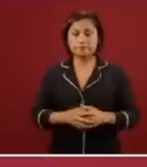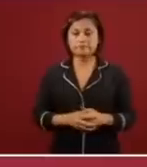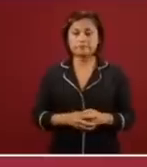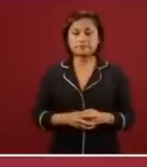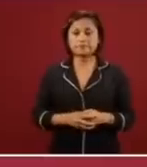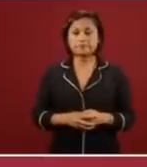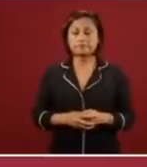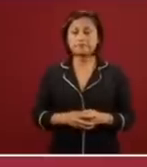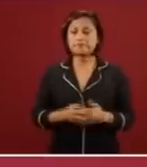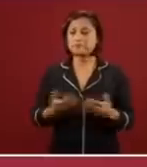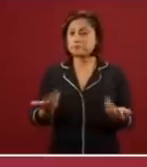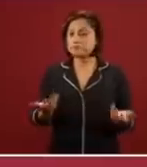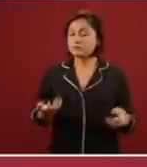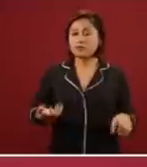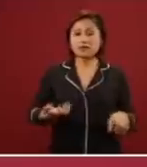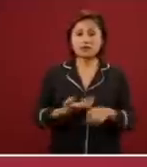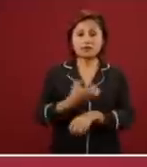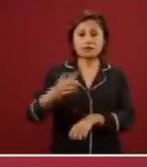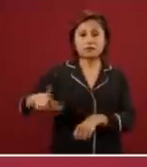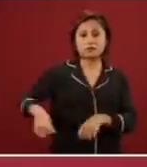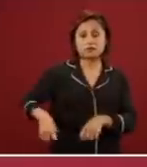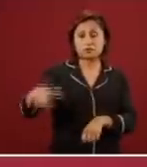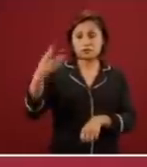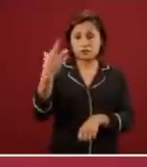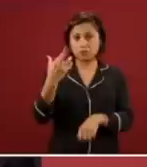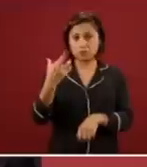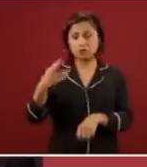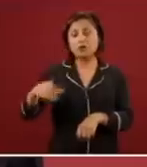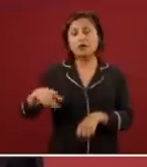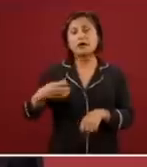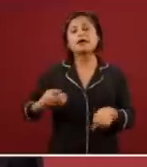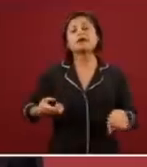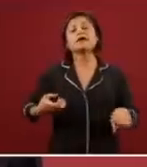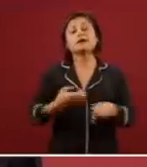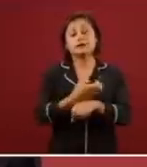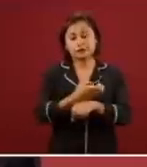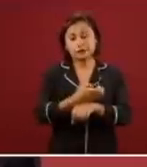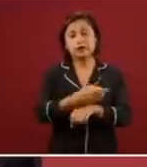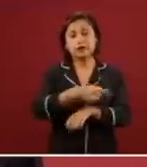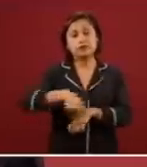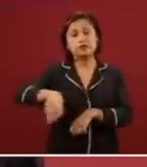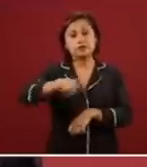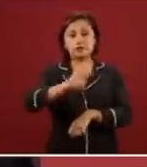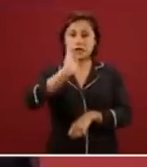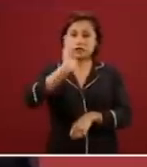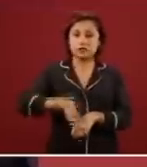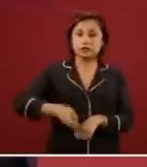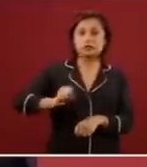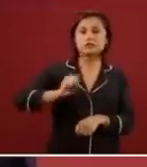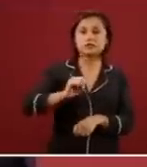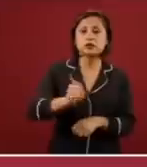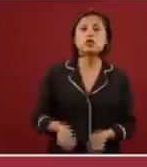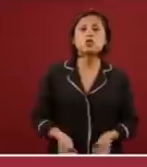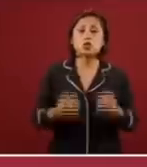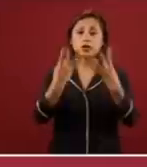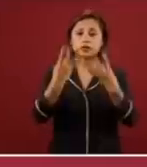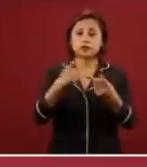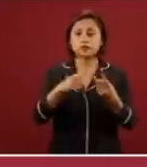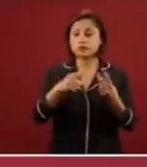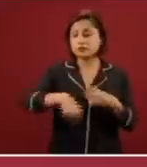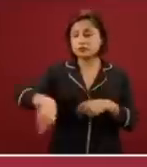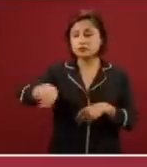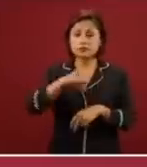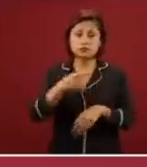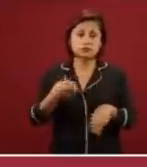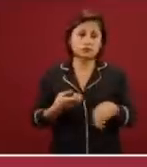van a participar y cuántos no?